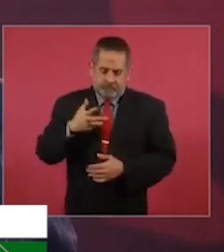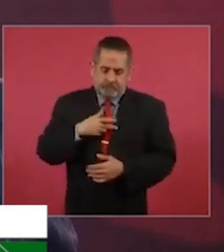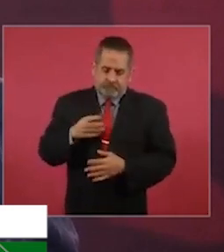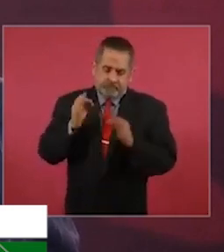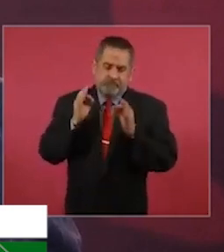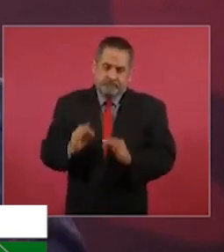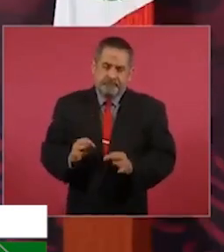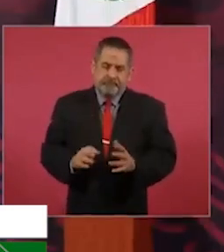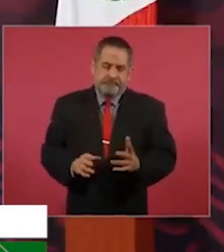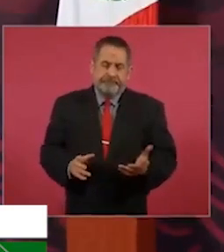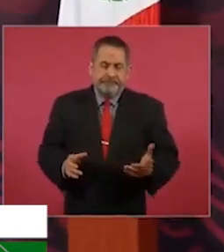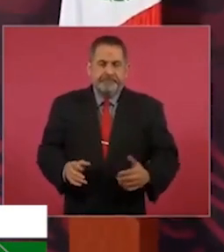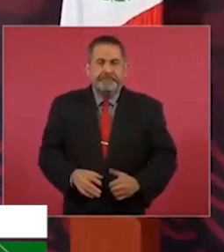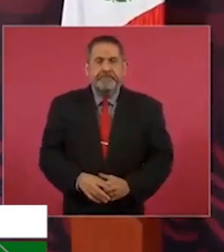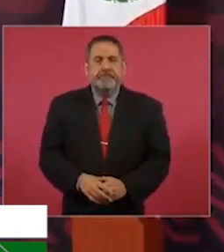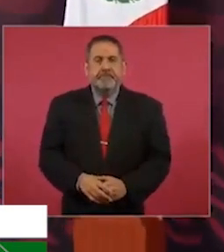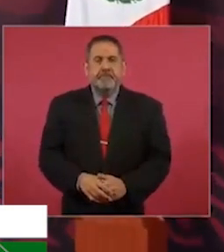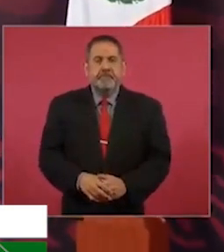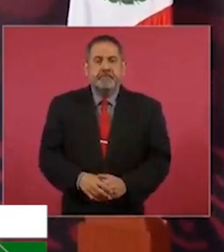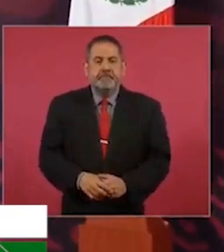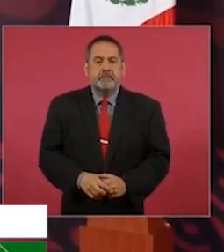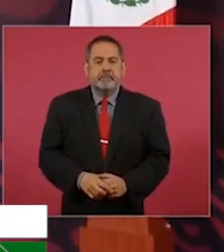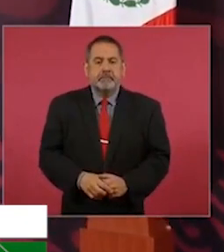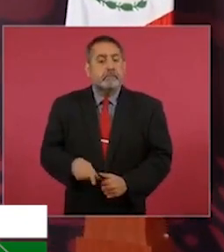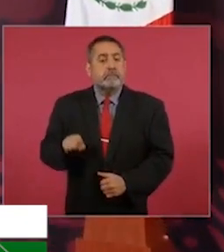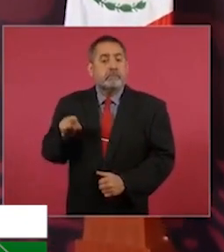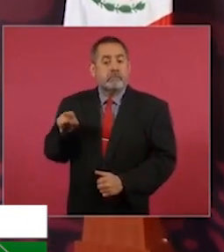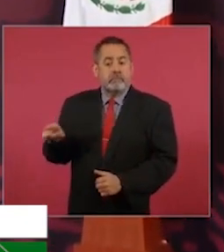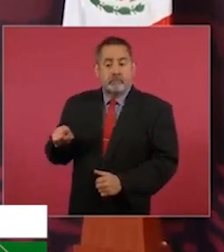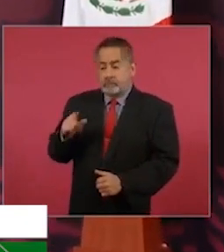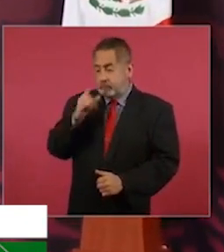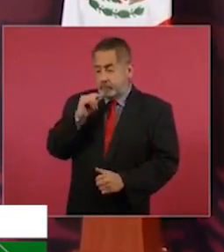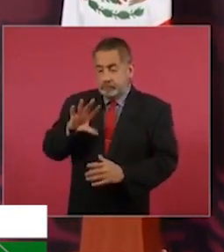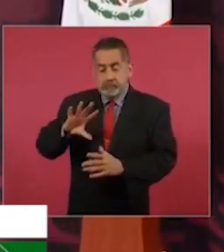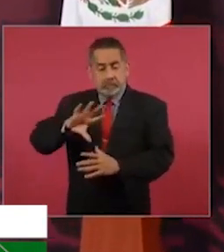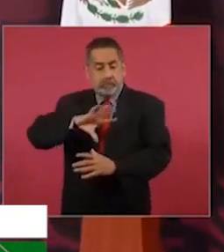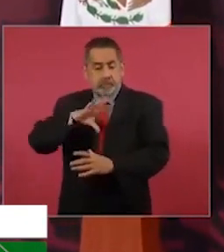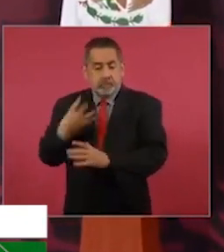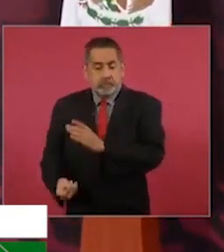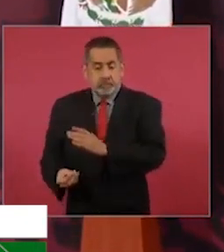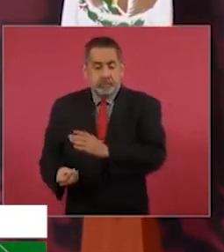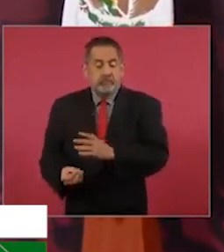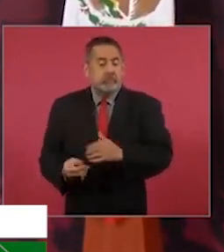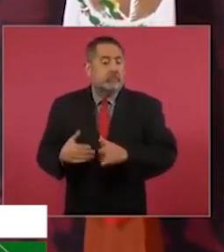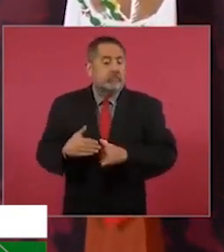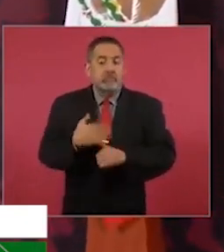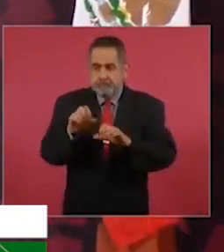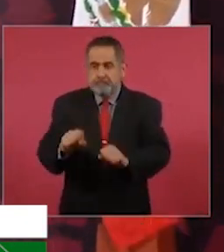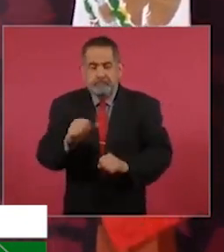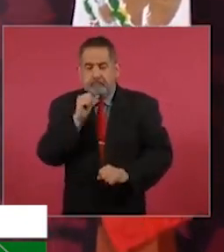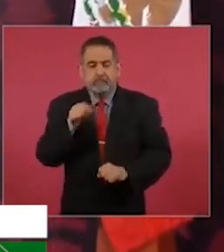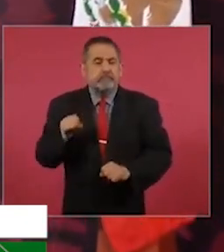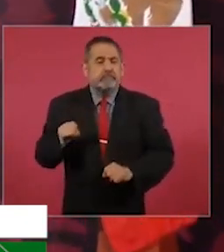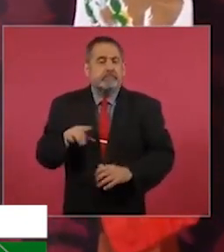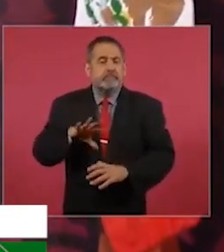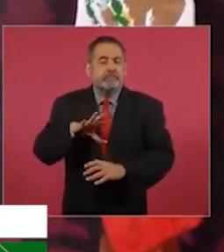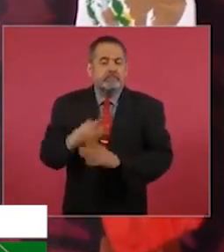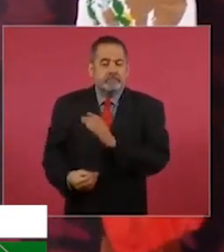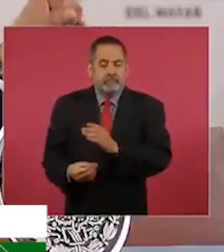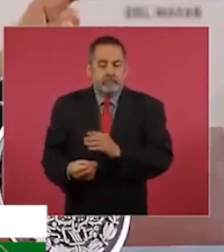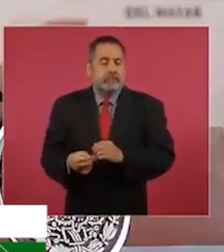se encuentra prófugo de la justicia. Se fugó porque no hubo cuidado o porque